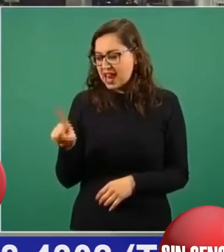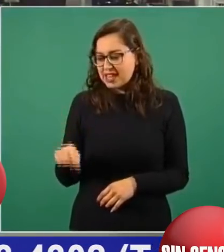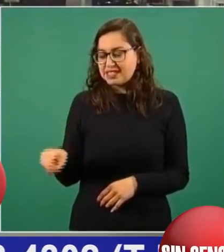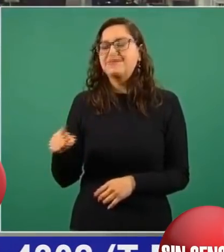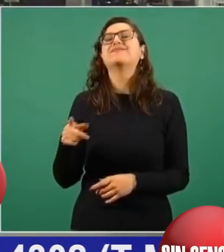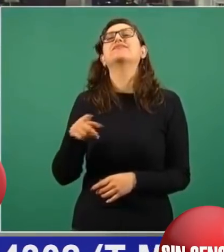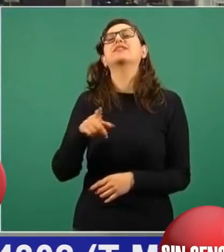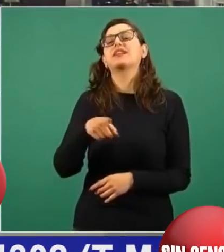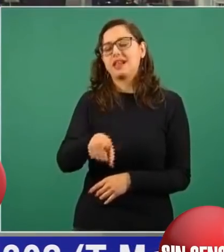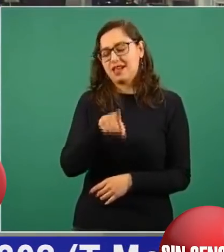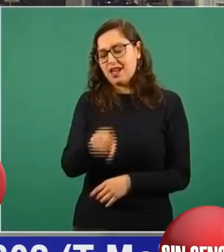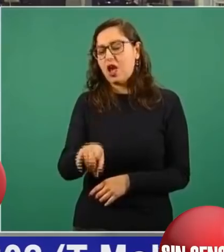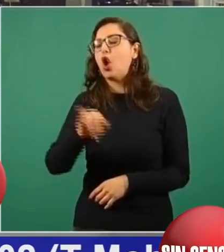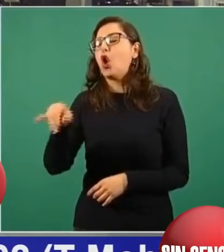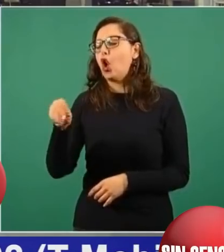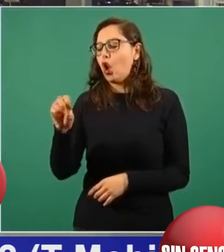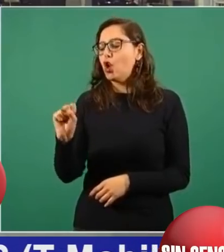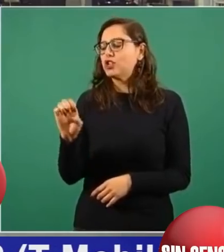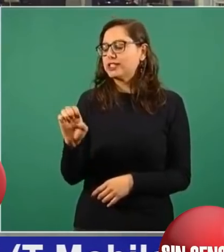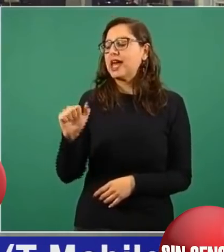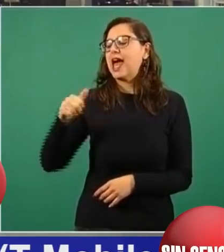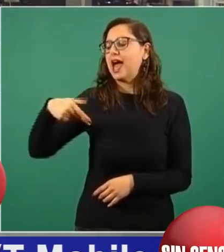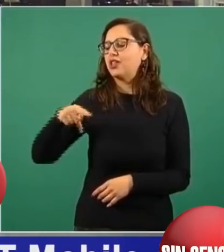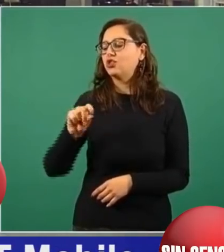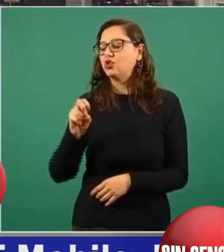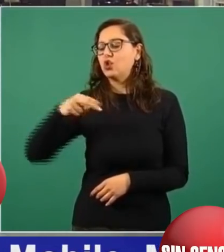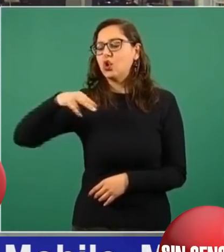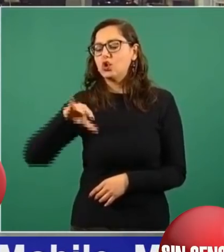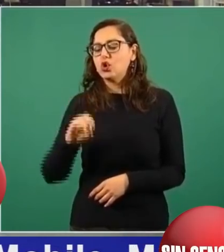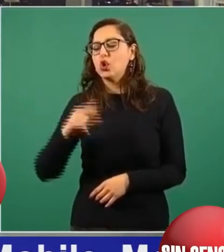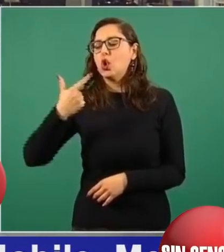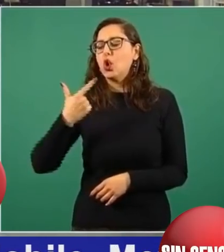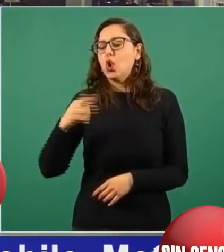José Antonio González,